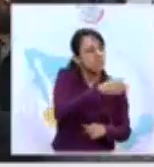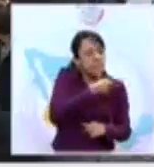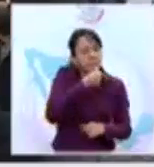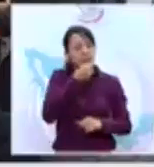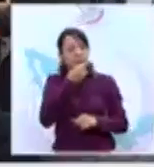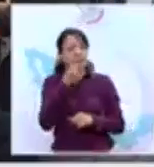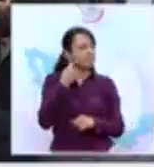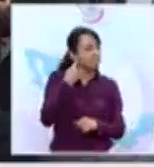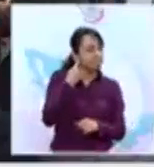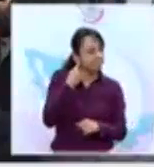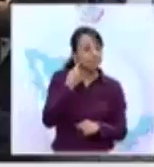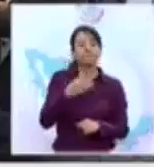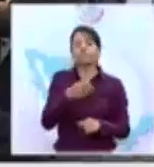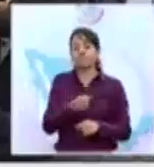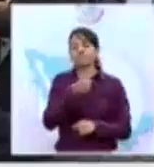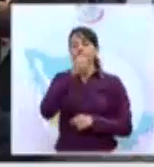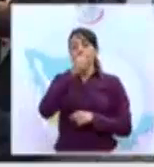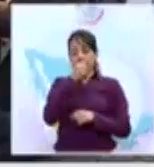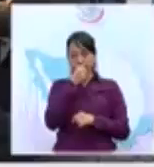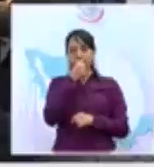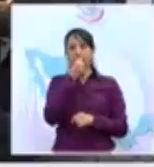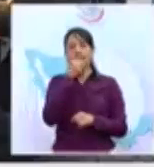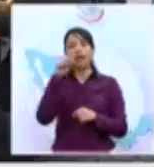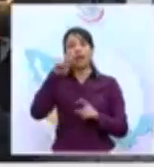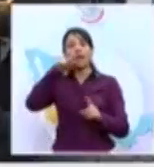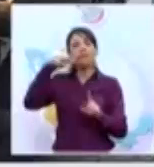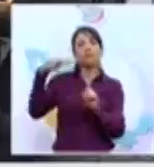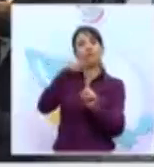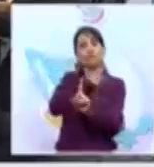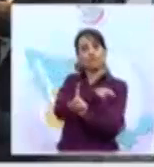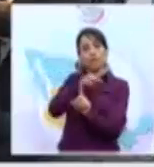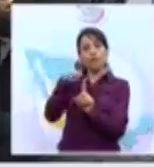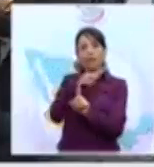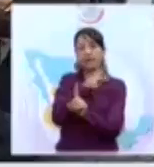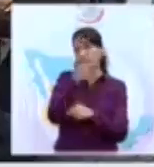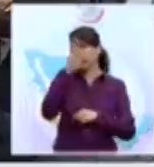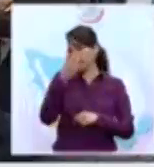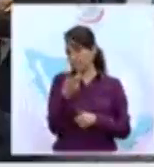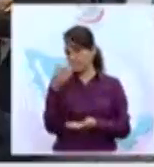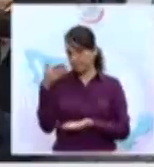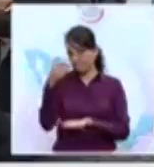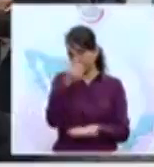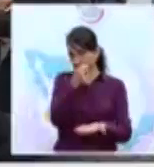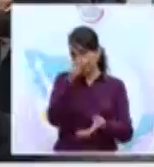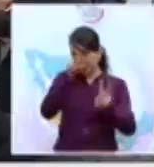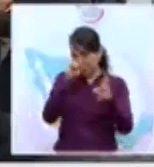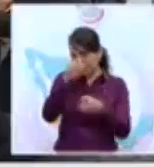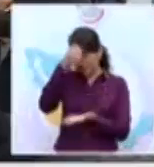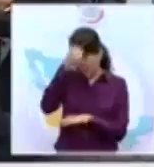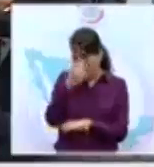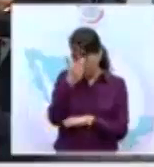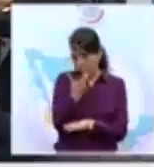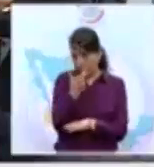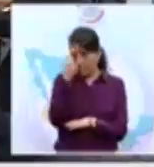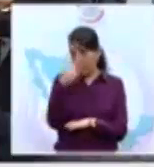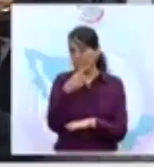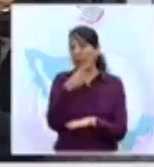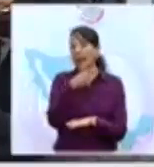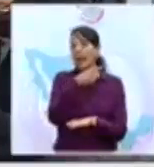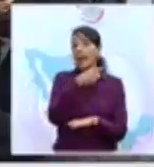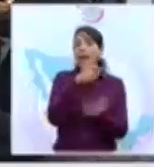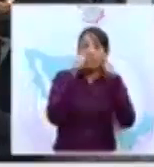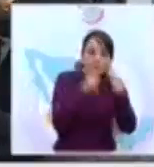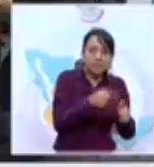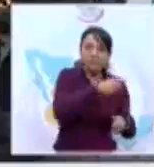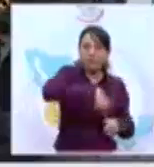enfoque multidimensional de la pobreza de Coneval. Ha sido un gran avance técnico en los análisis en comparación con lo